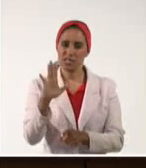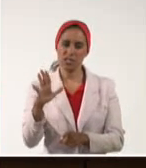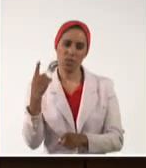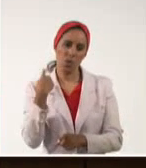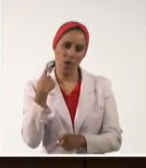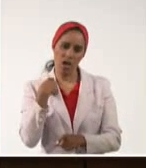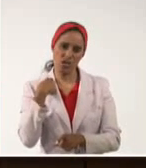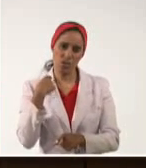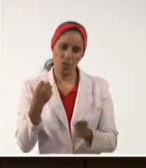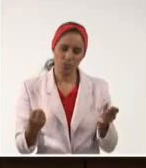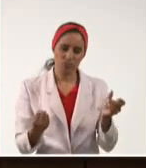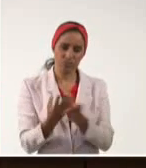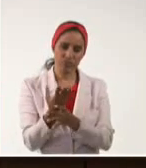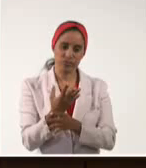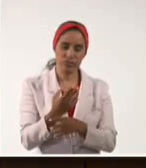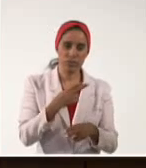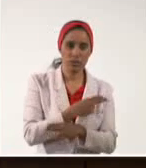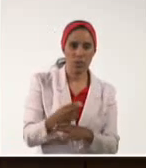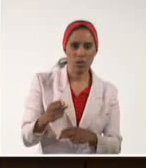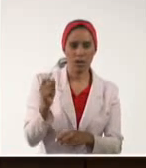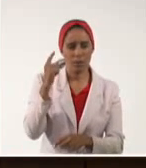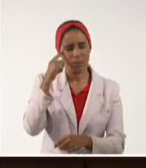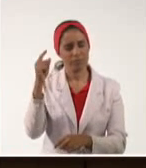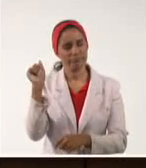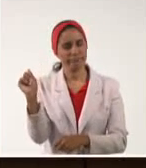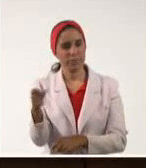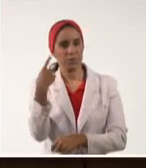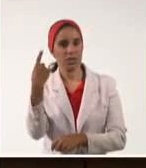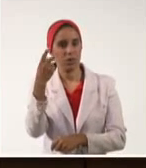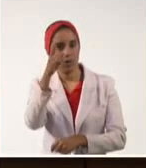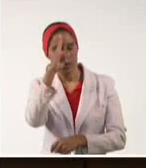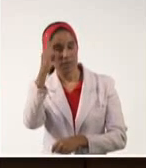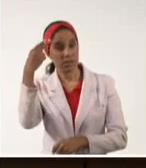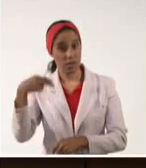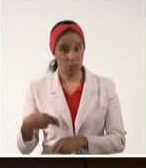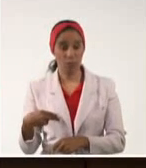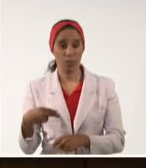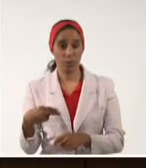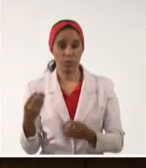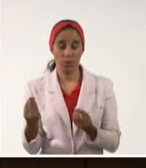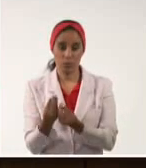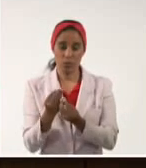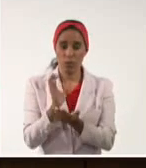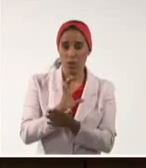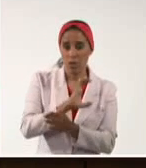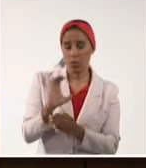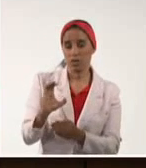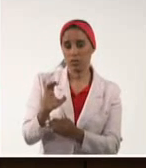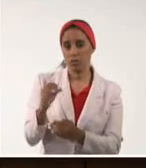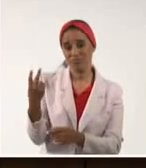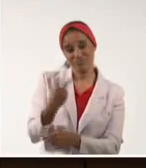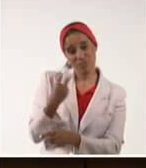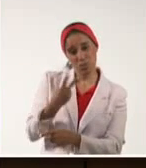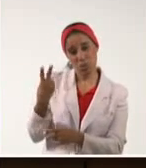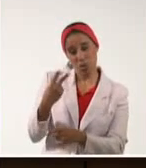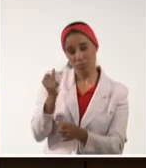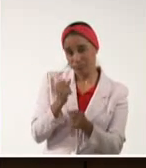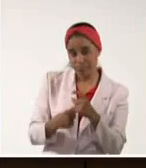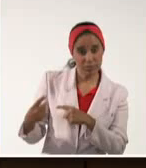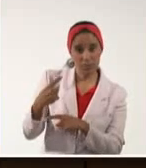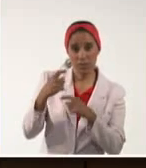heroica, pensamos en primer lugar en la salud y en la educación. Esos son dos brazos de la obra